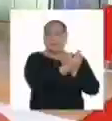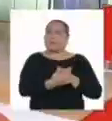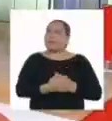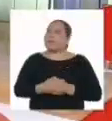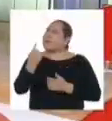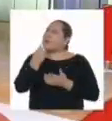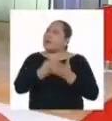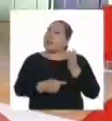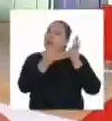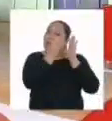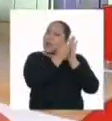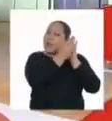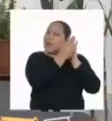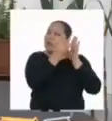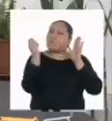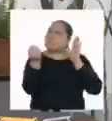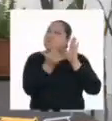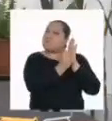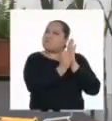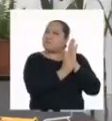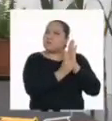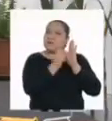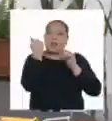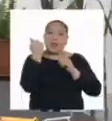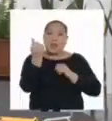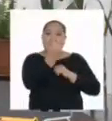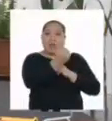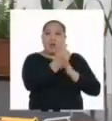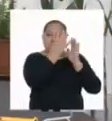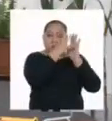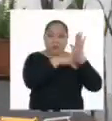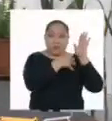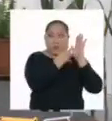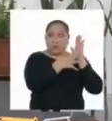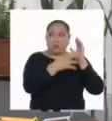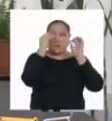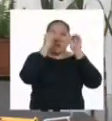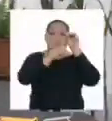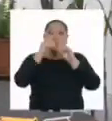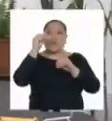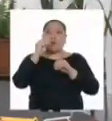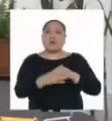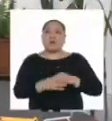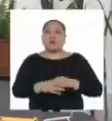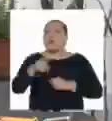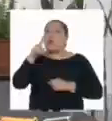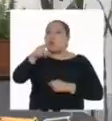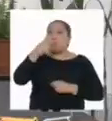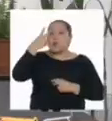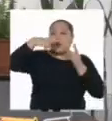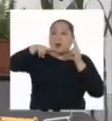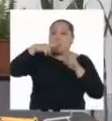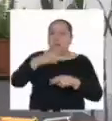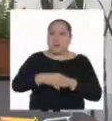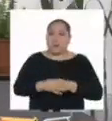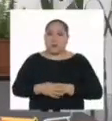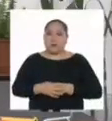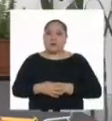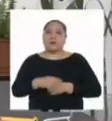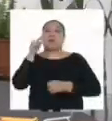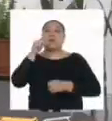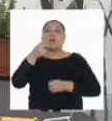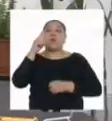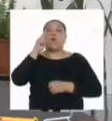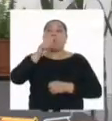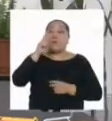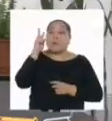¿Y qué da en cada recuadro, profesora Sandra? En cada uno de estos espacios vamos a colocar observaciones cualitativas y